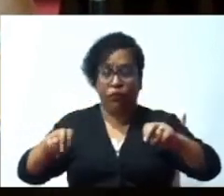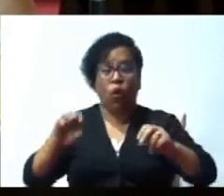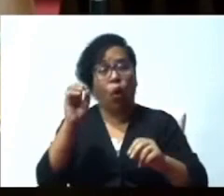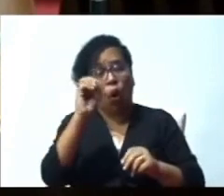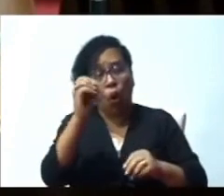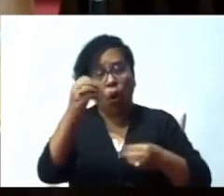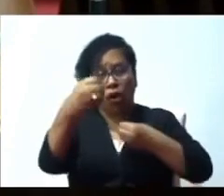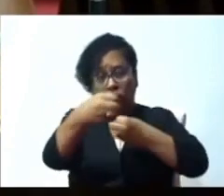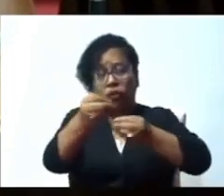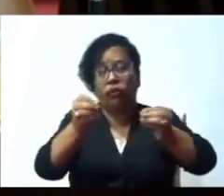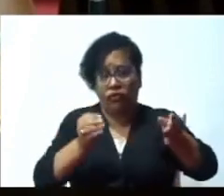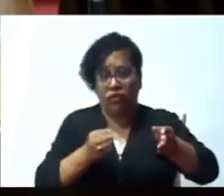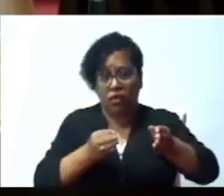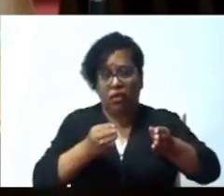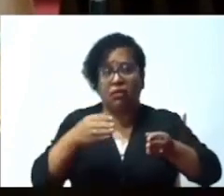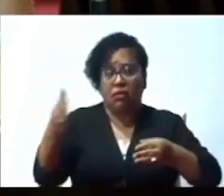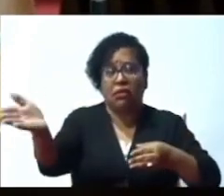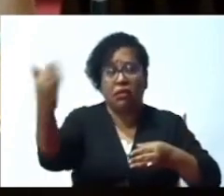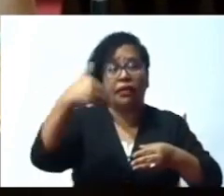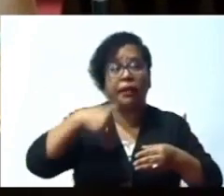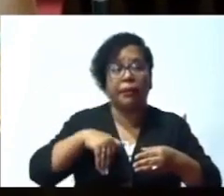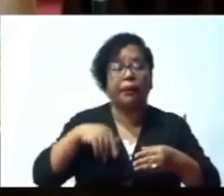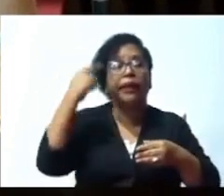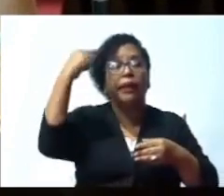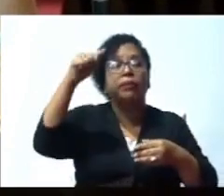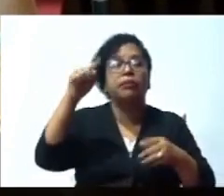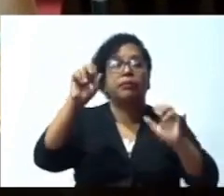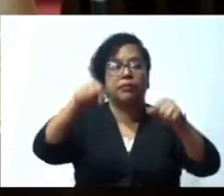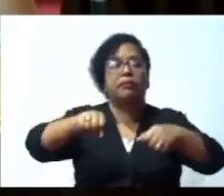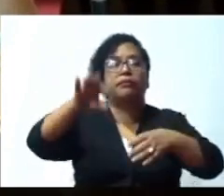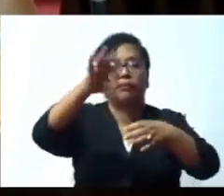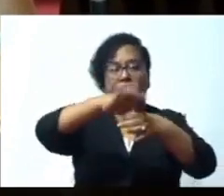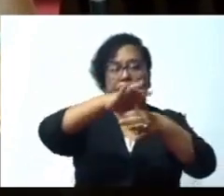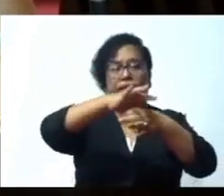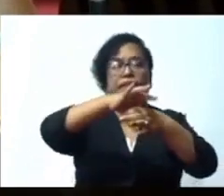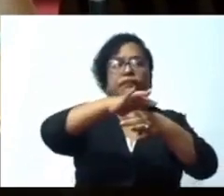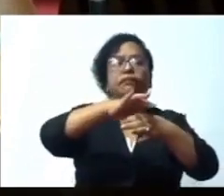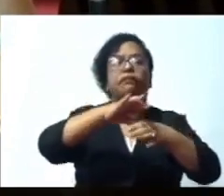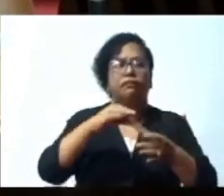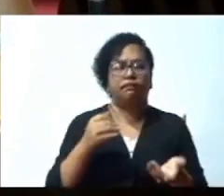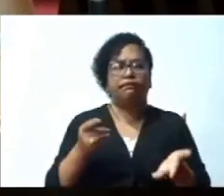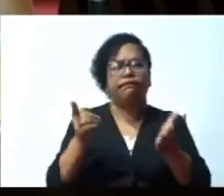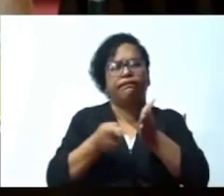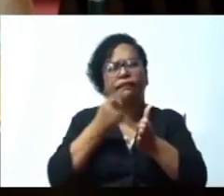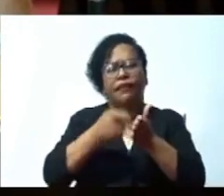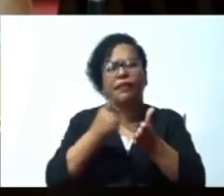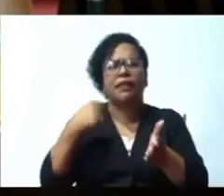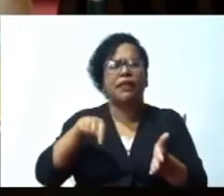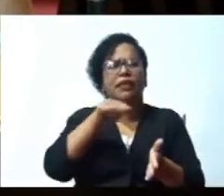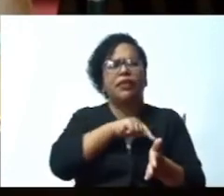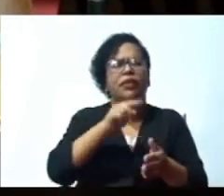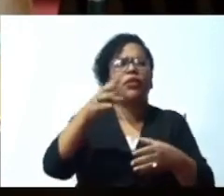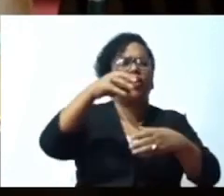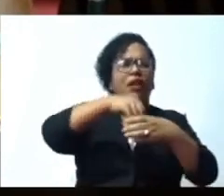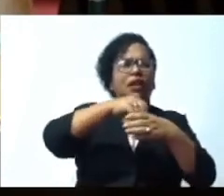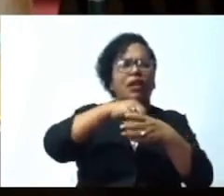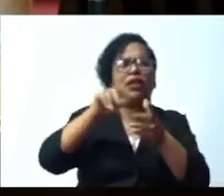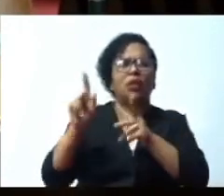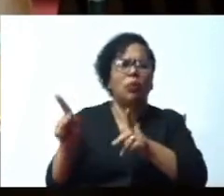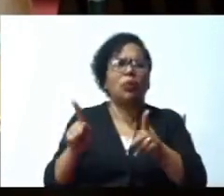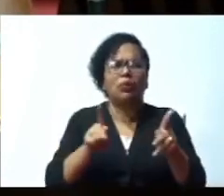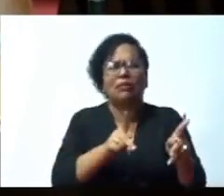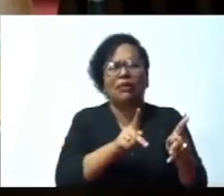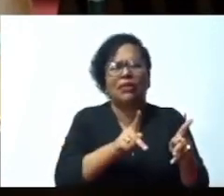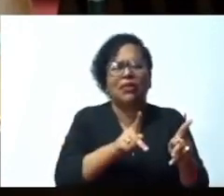nos encontramos frente a un proceso y no nos damos cuenta la importancia que tiene